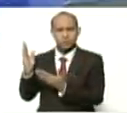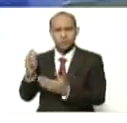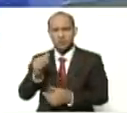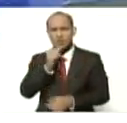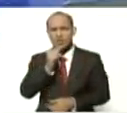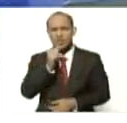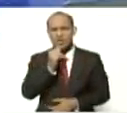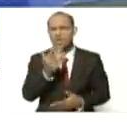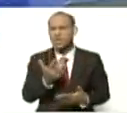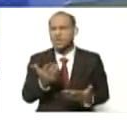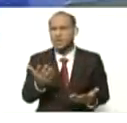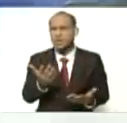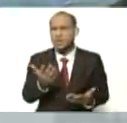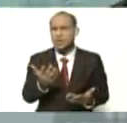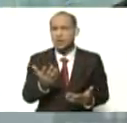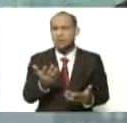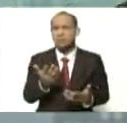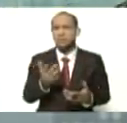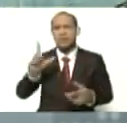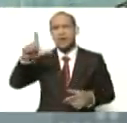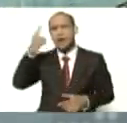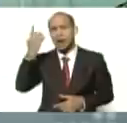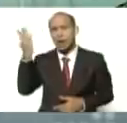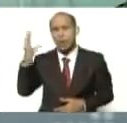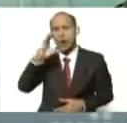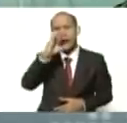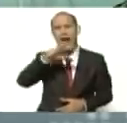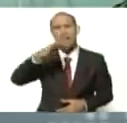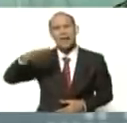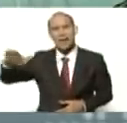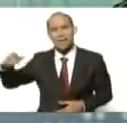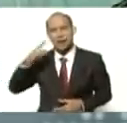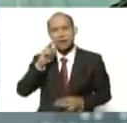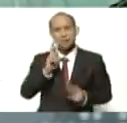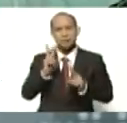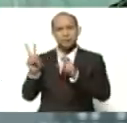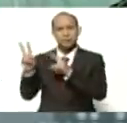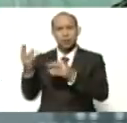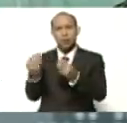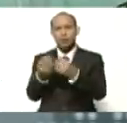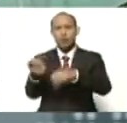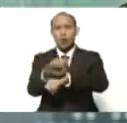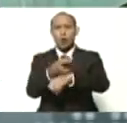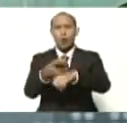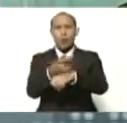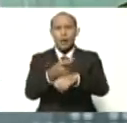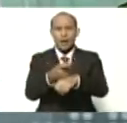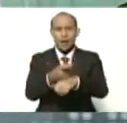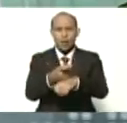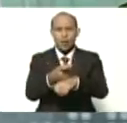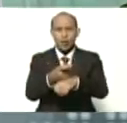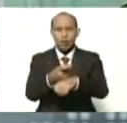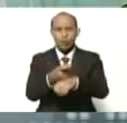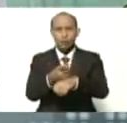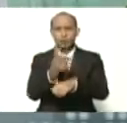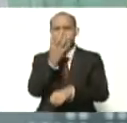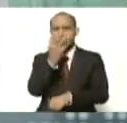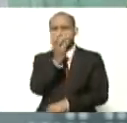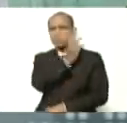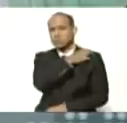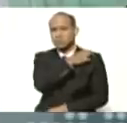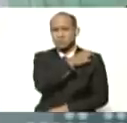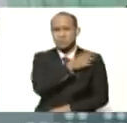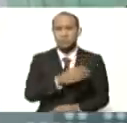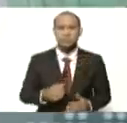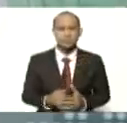precisamente está en catia la mar en la guaira con el gobernador jorge luis garcía carneiro